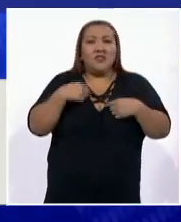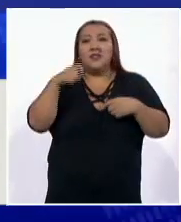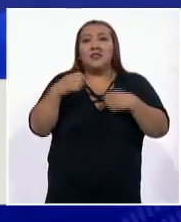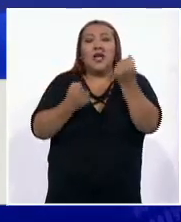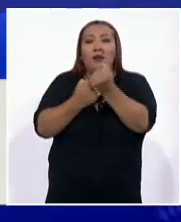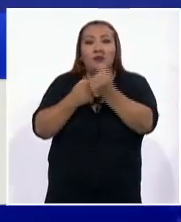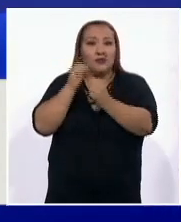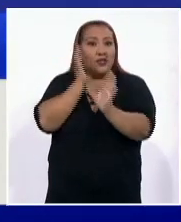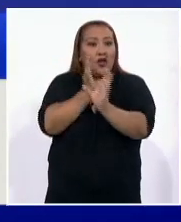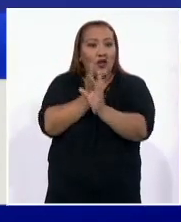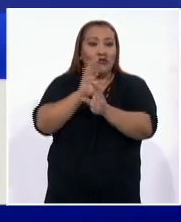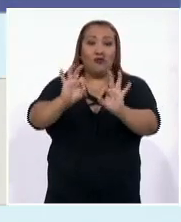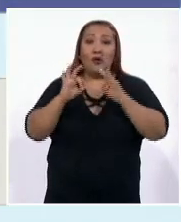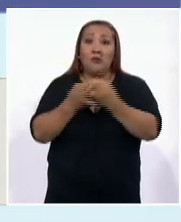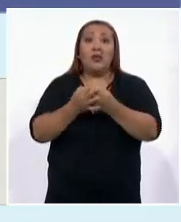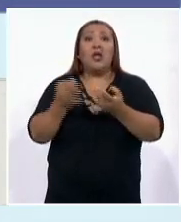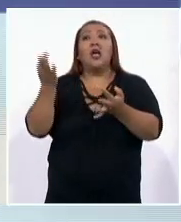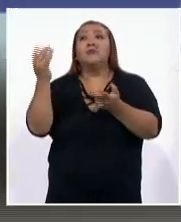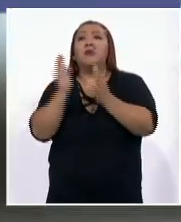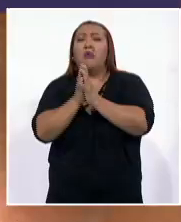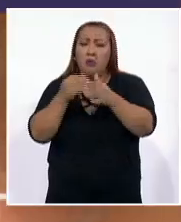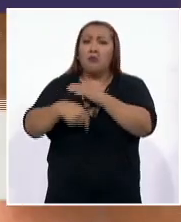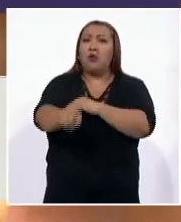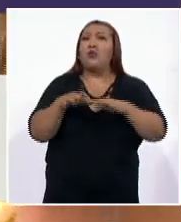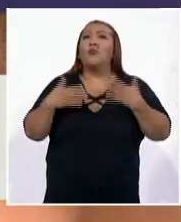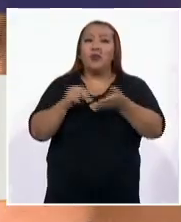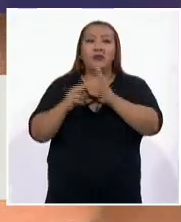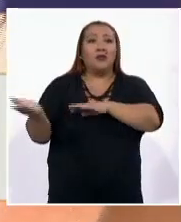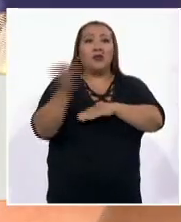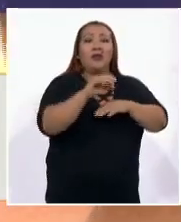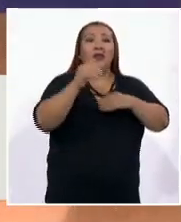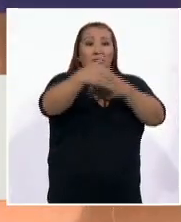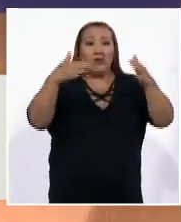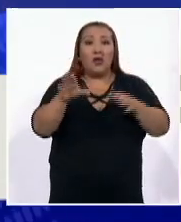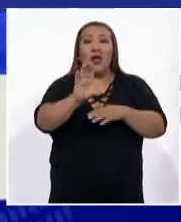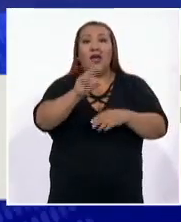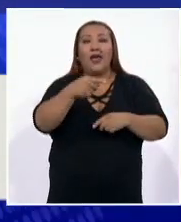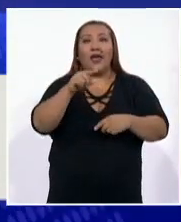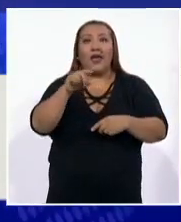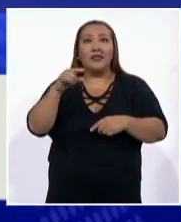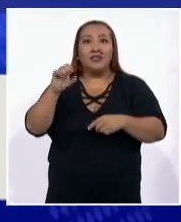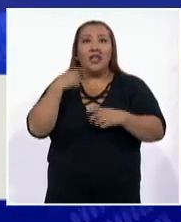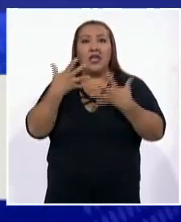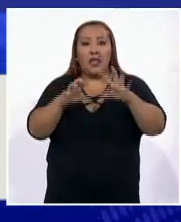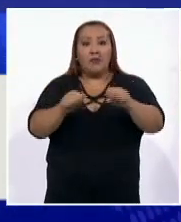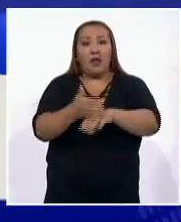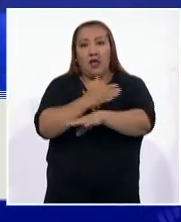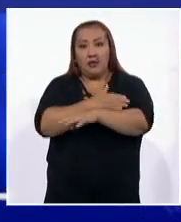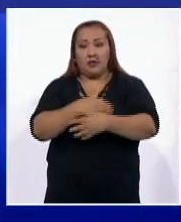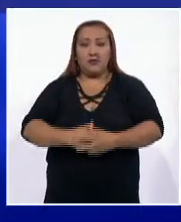apoyo psicológico. Su familia espera que lo más pronto pueda pasar por la cámara Gesell y se ordene una detención preliminar.